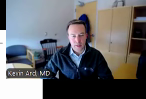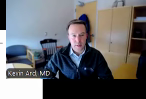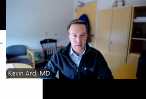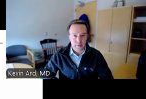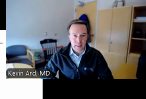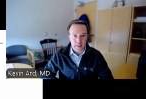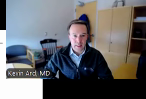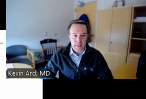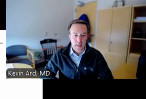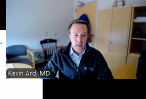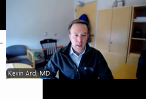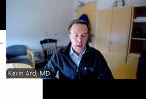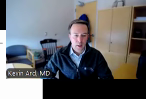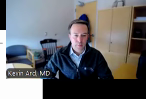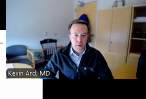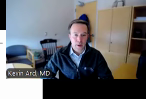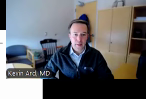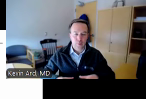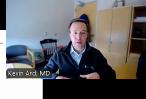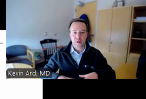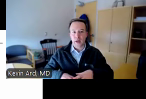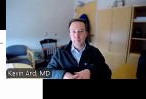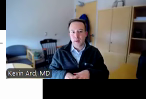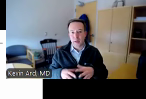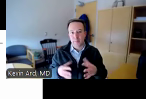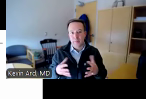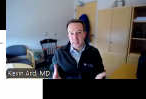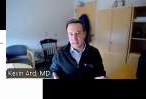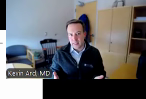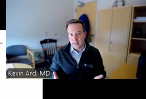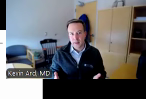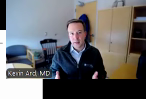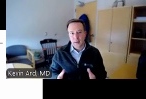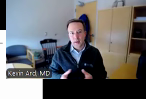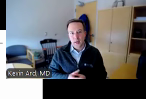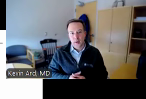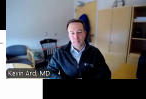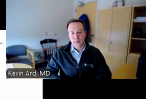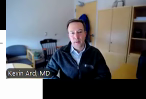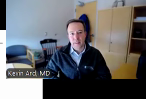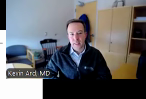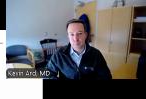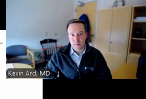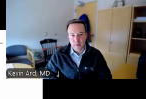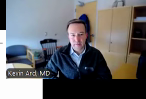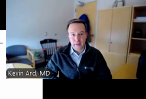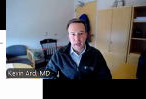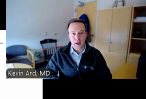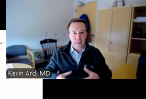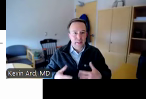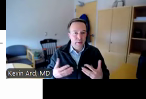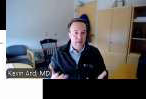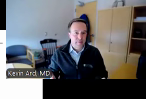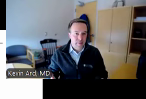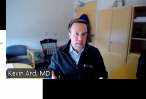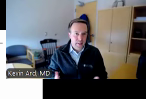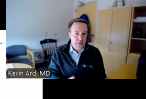realmente no necesitan venir a una clínica, aunque los las pruebas de laboratorio se tienen que